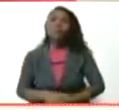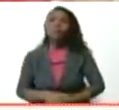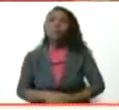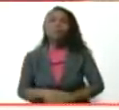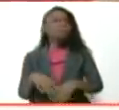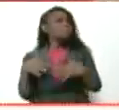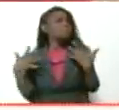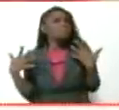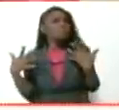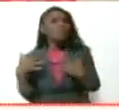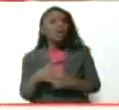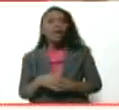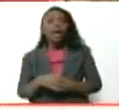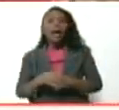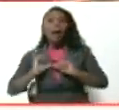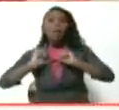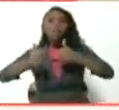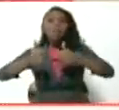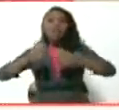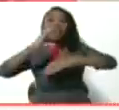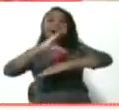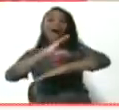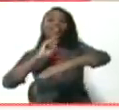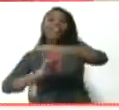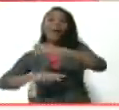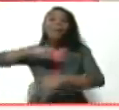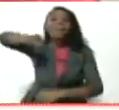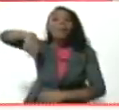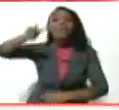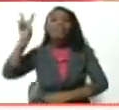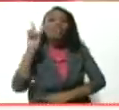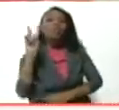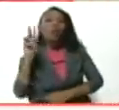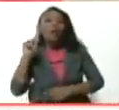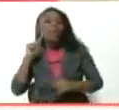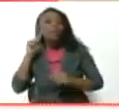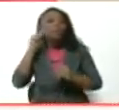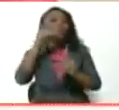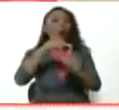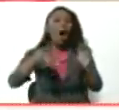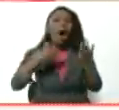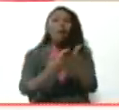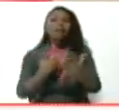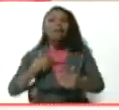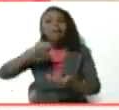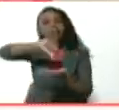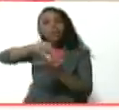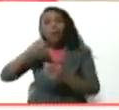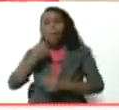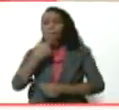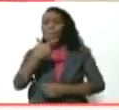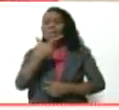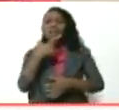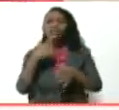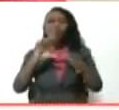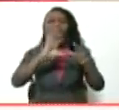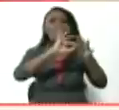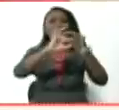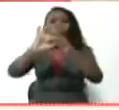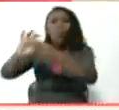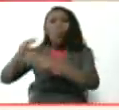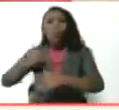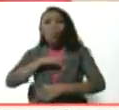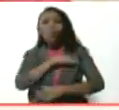va a estar desde Cantebé, Plaza Venezuela, va a ir hasta el centro, en un circuito, un hermoso circuito, nuestros motorizados y